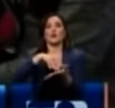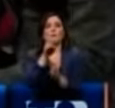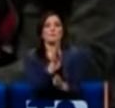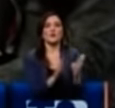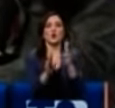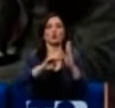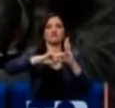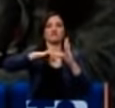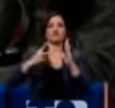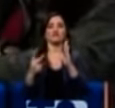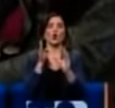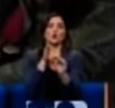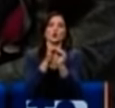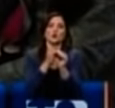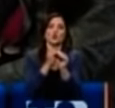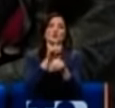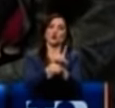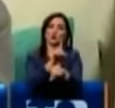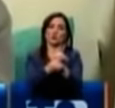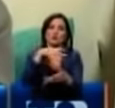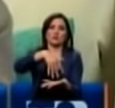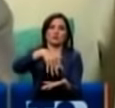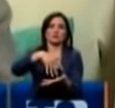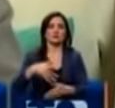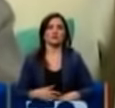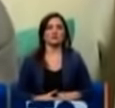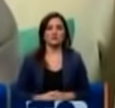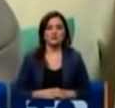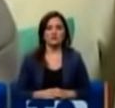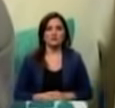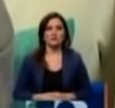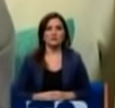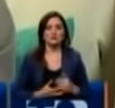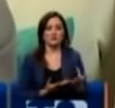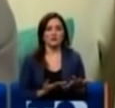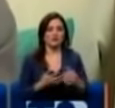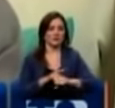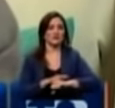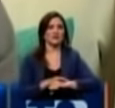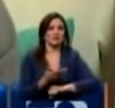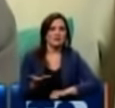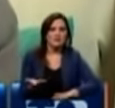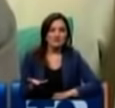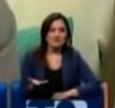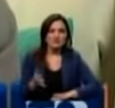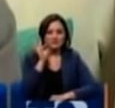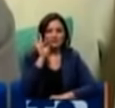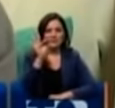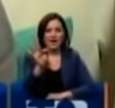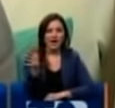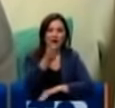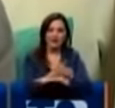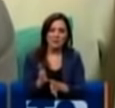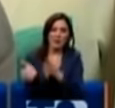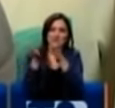biotecnología, pero su deseo es convertirse en médico. Es el hecho de que nos hicieron esperar demasiado cuando se supone que ese examen debía